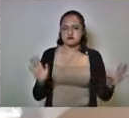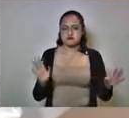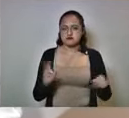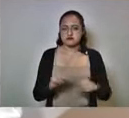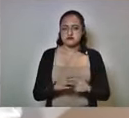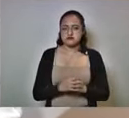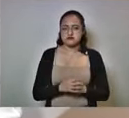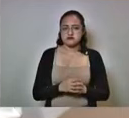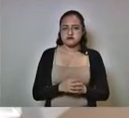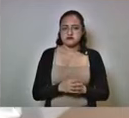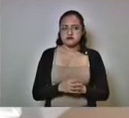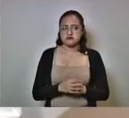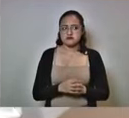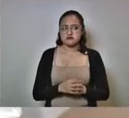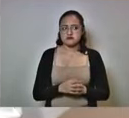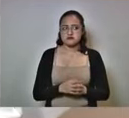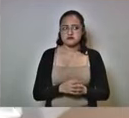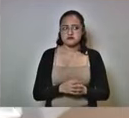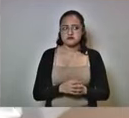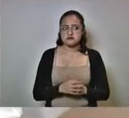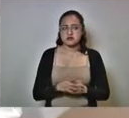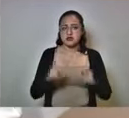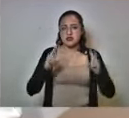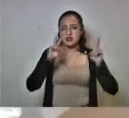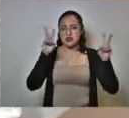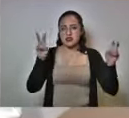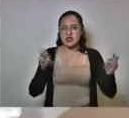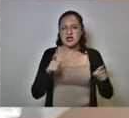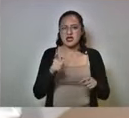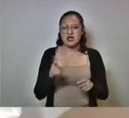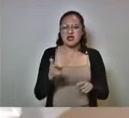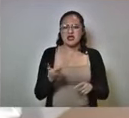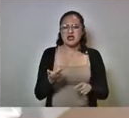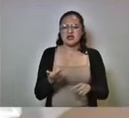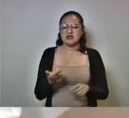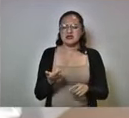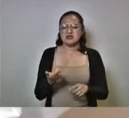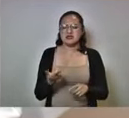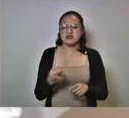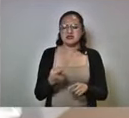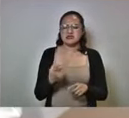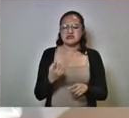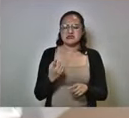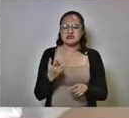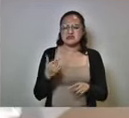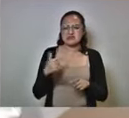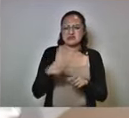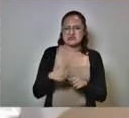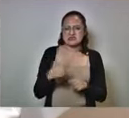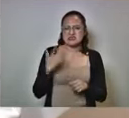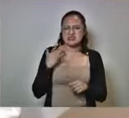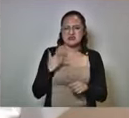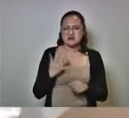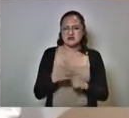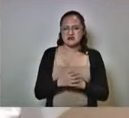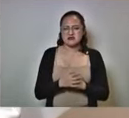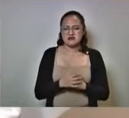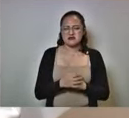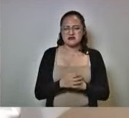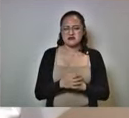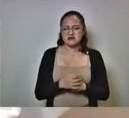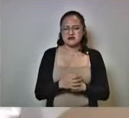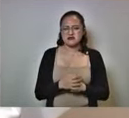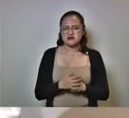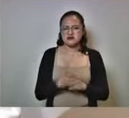A nivel nacional, los temas de petróleo ahorita quedan resueltos por medio de